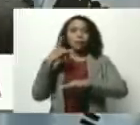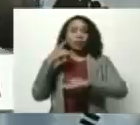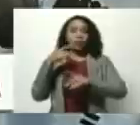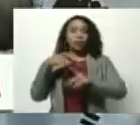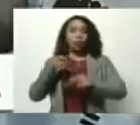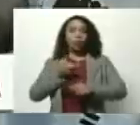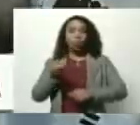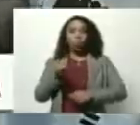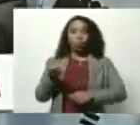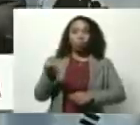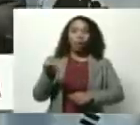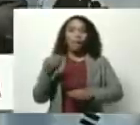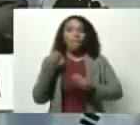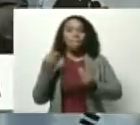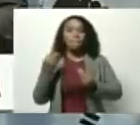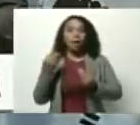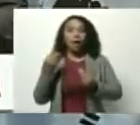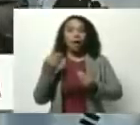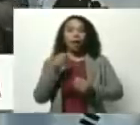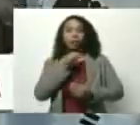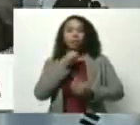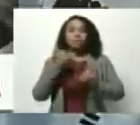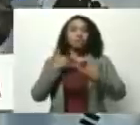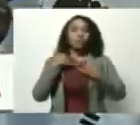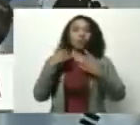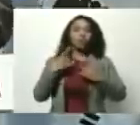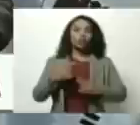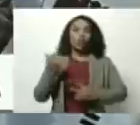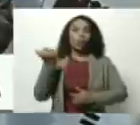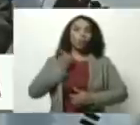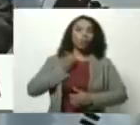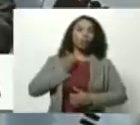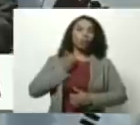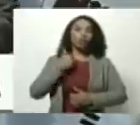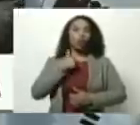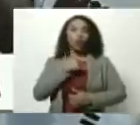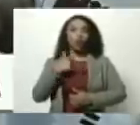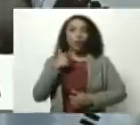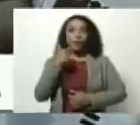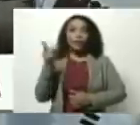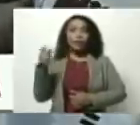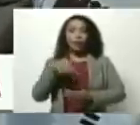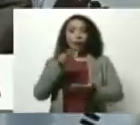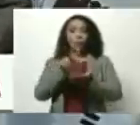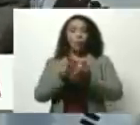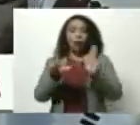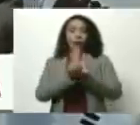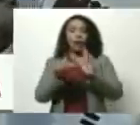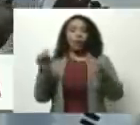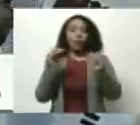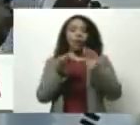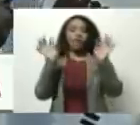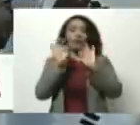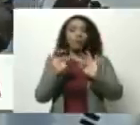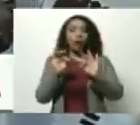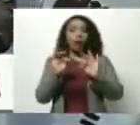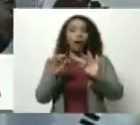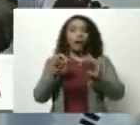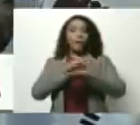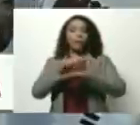al suicidio. Pero yo quiero destacar que mientras no se apruebe esta ley, igualmente el Ministerio Público